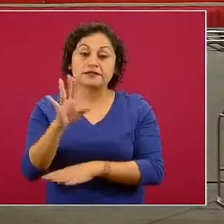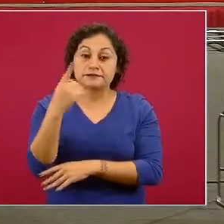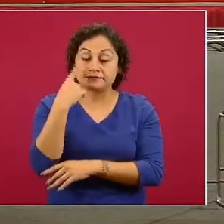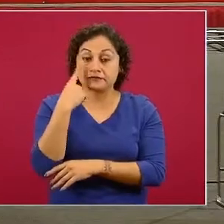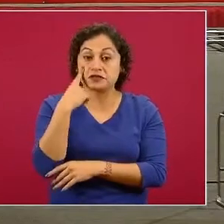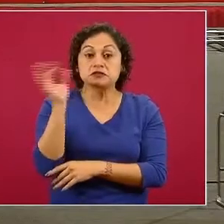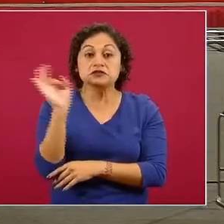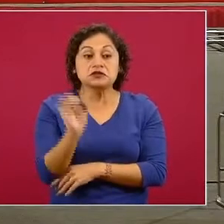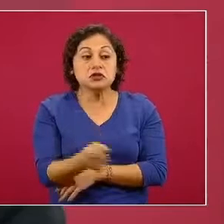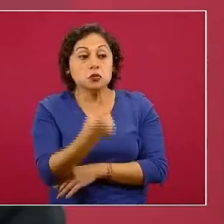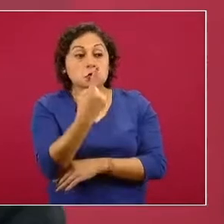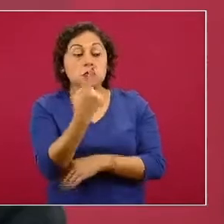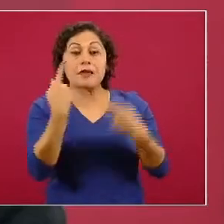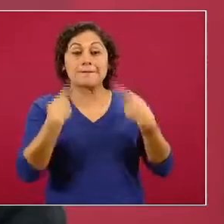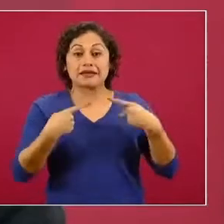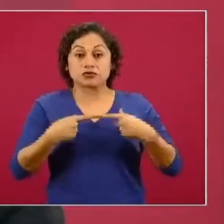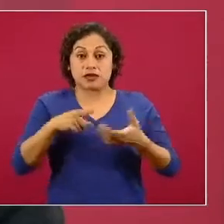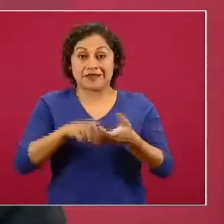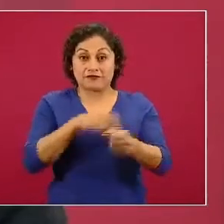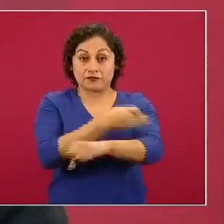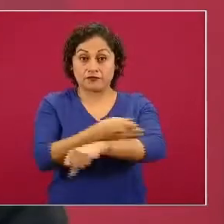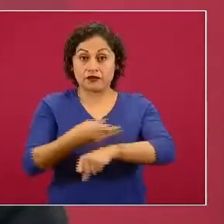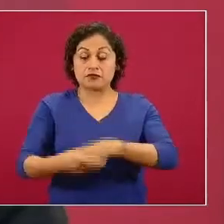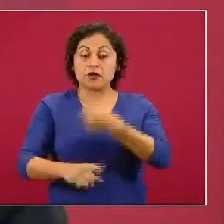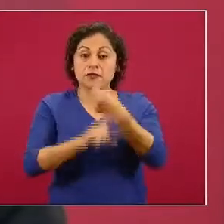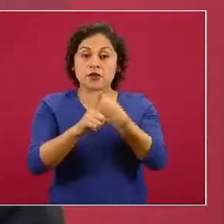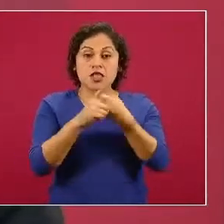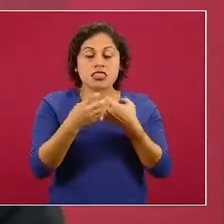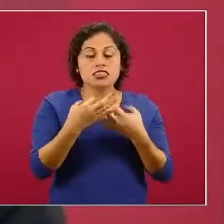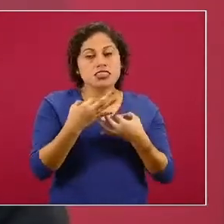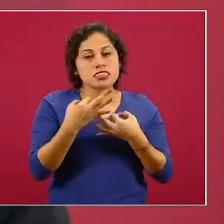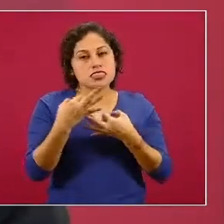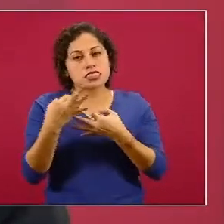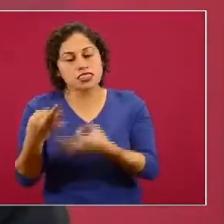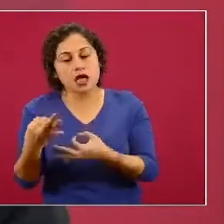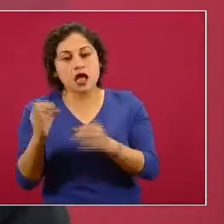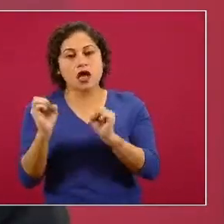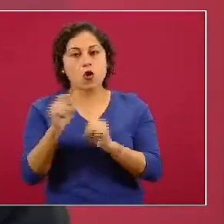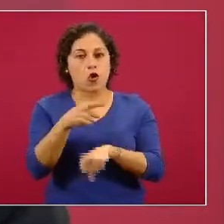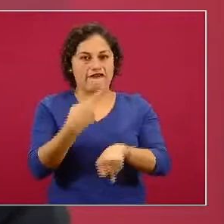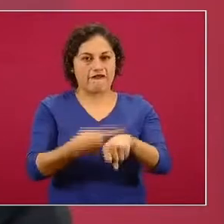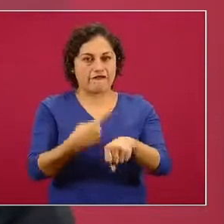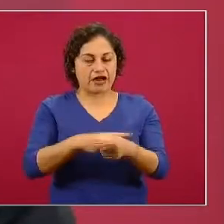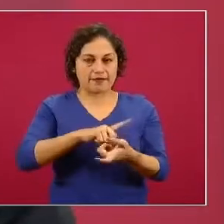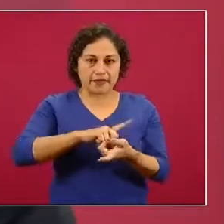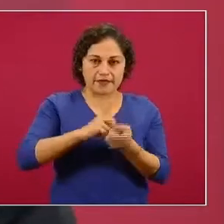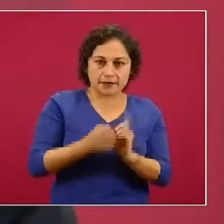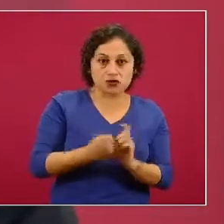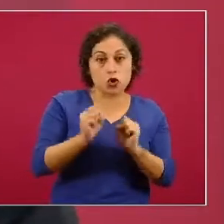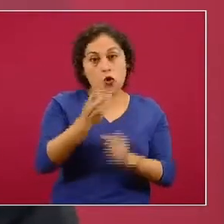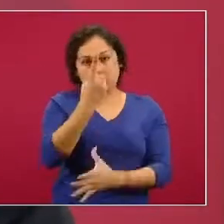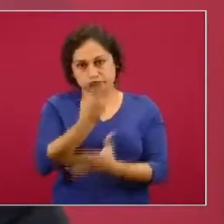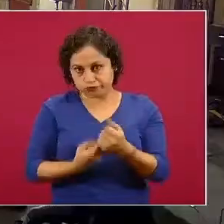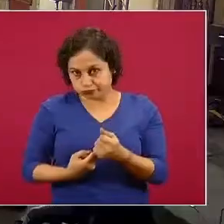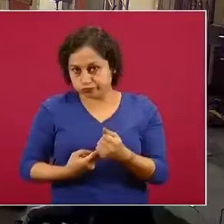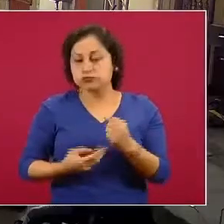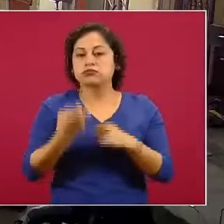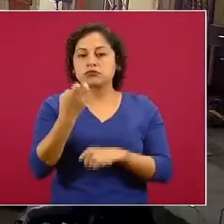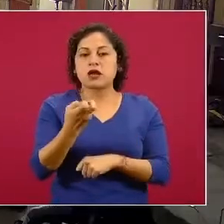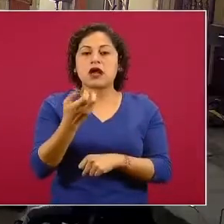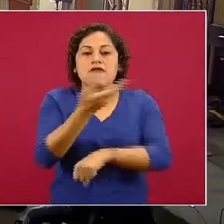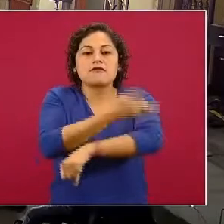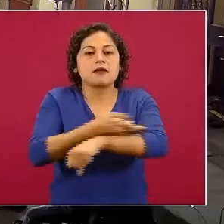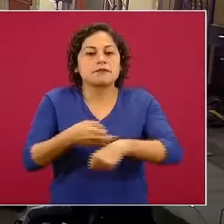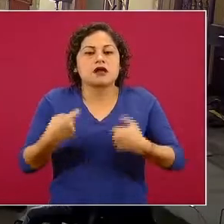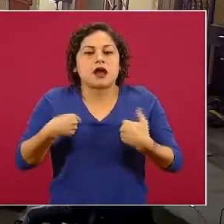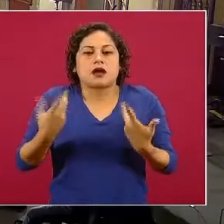el alcohol, hay un uso nocivo del alcohol, o si tiene depresión o ambas, lo mejor que podemos hacer a nivel familiar, porque también